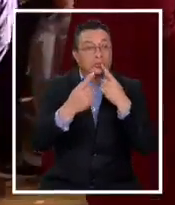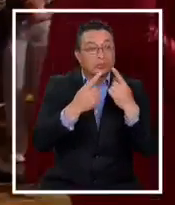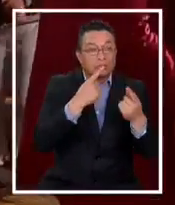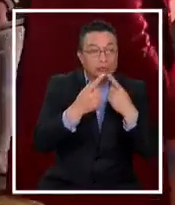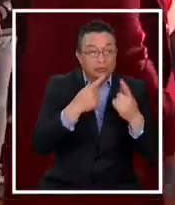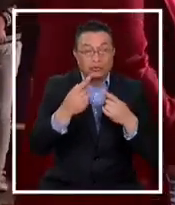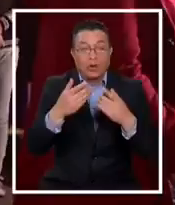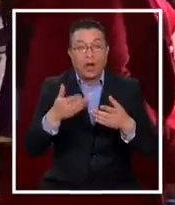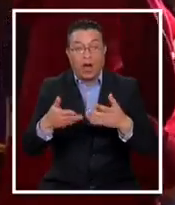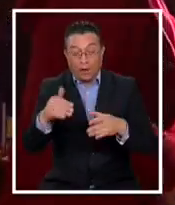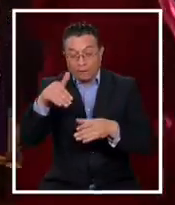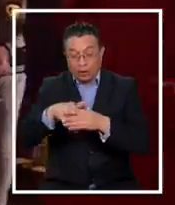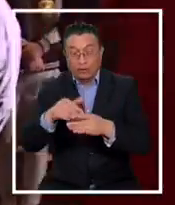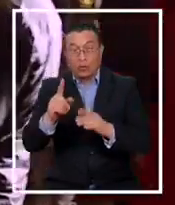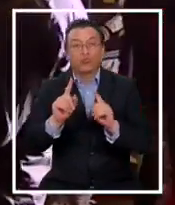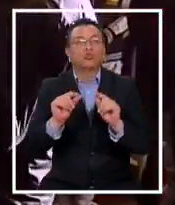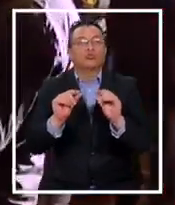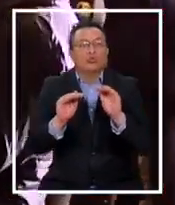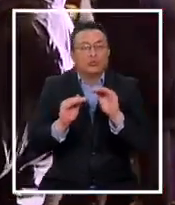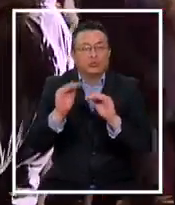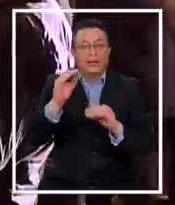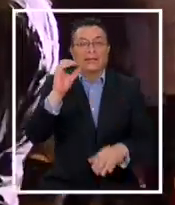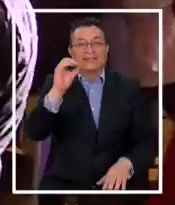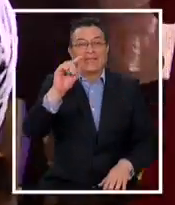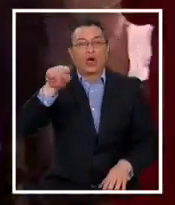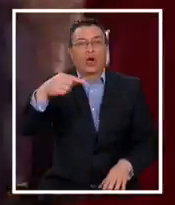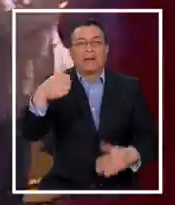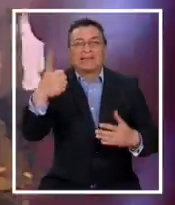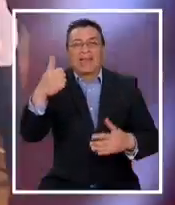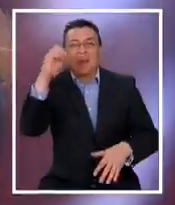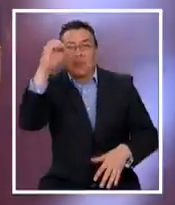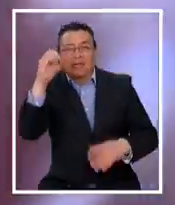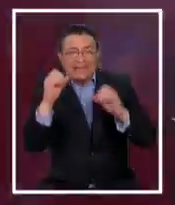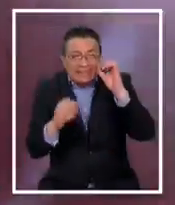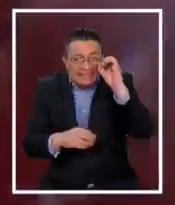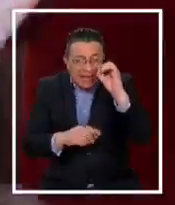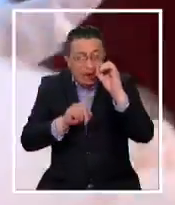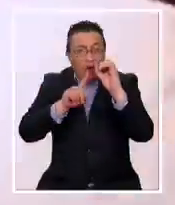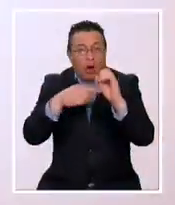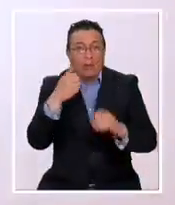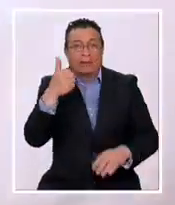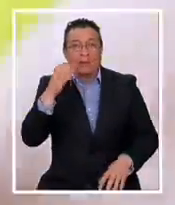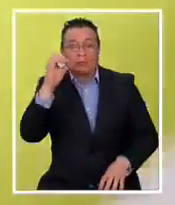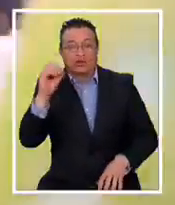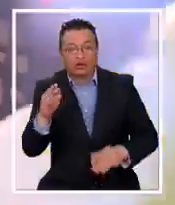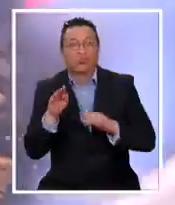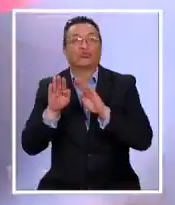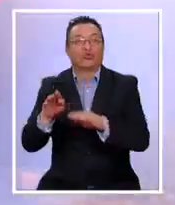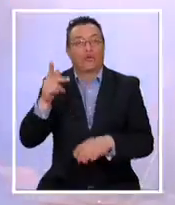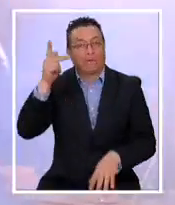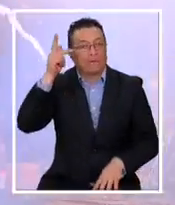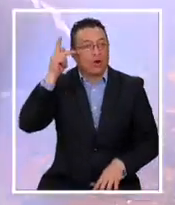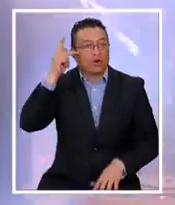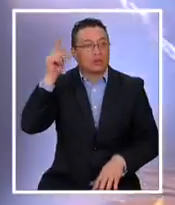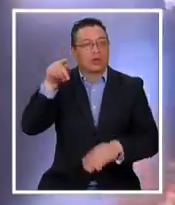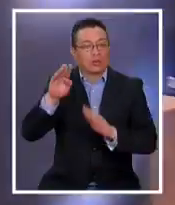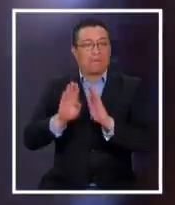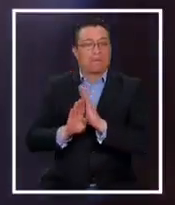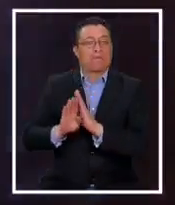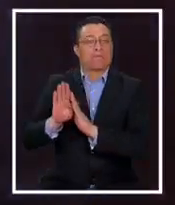recordemos le da una ventaja de 0.6 por ciento a keiko fujimori estamos acá viendo parte entonces de los